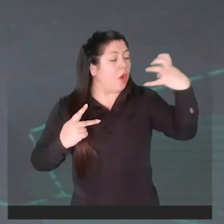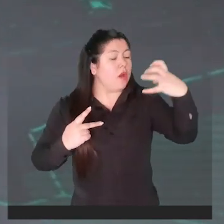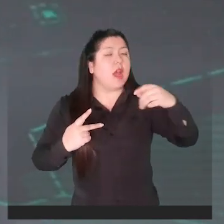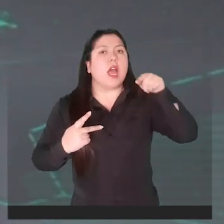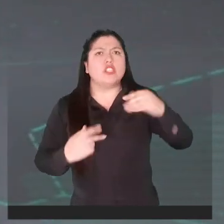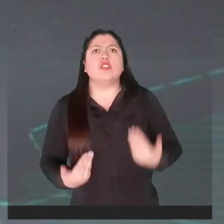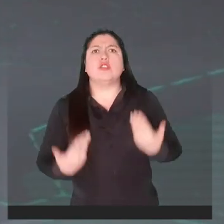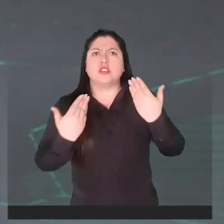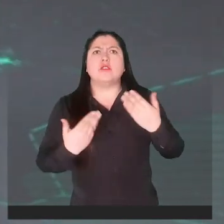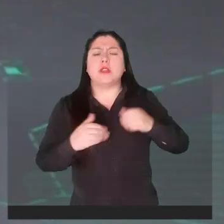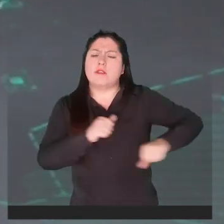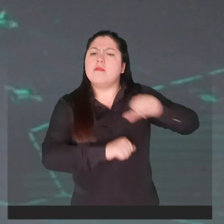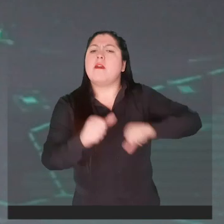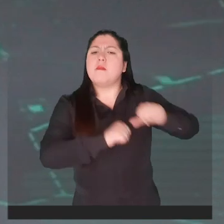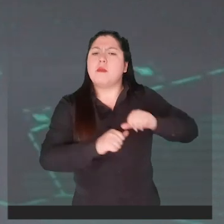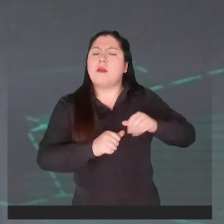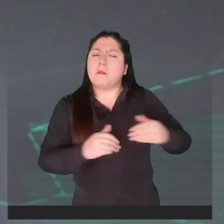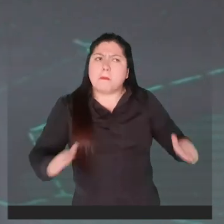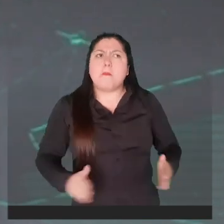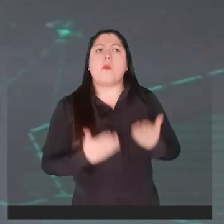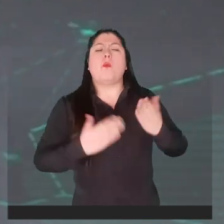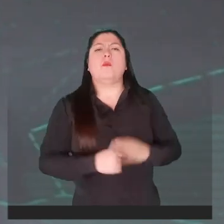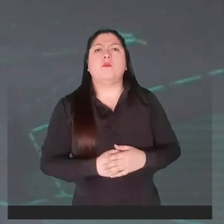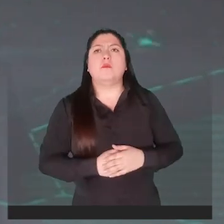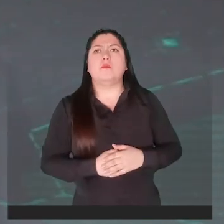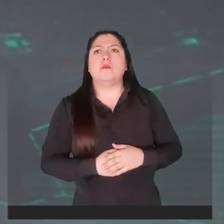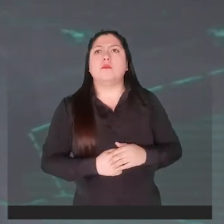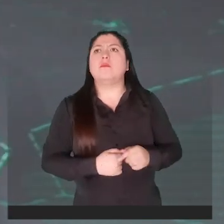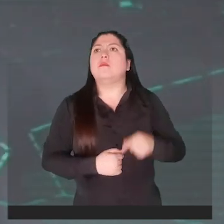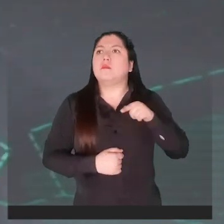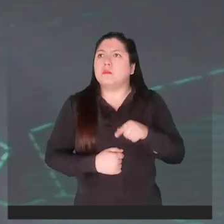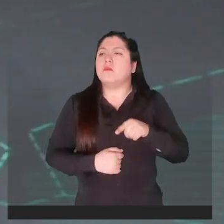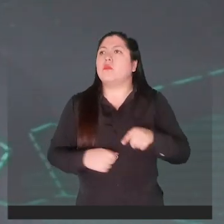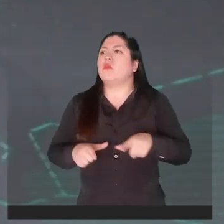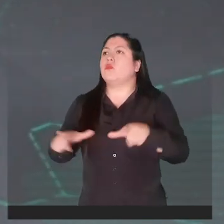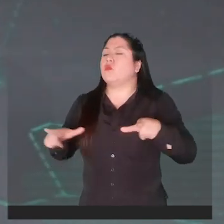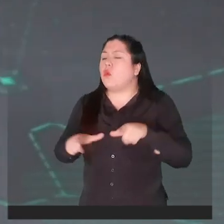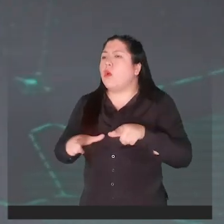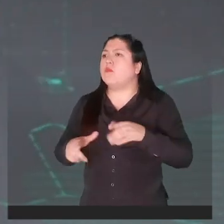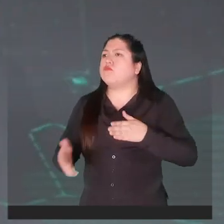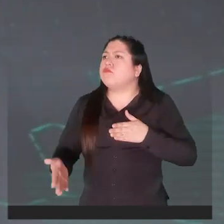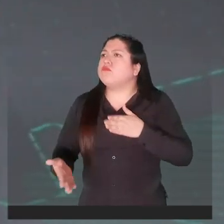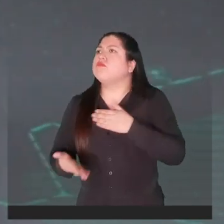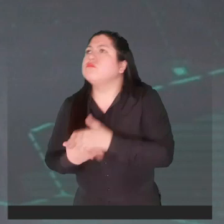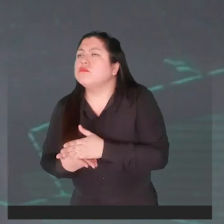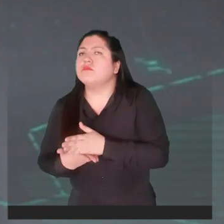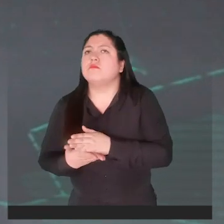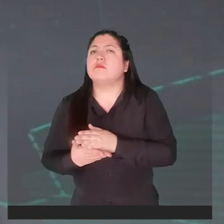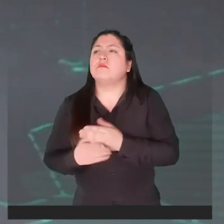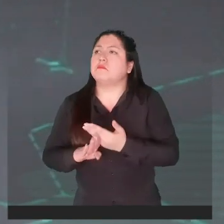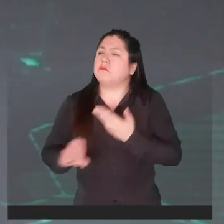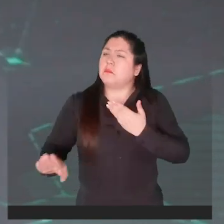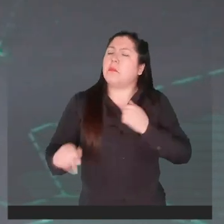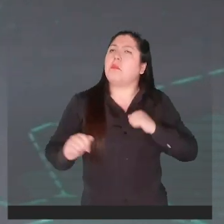permitir a los ciudadanos facilitar temas que van desde la presencia en un registro notarial hasta inclusive